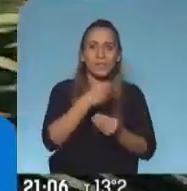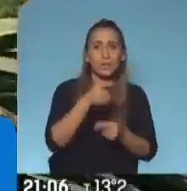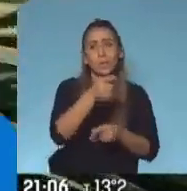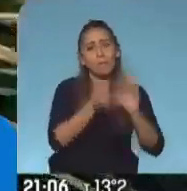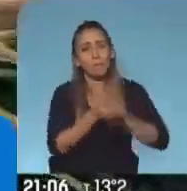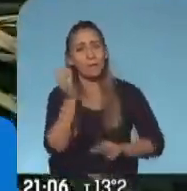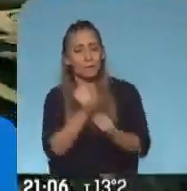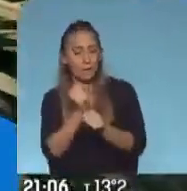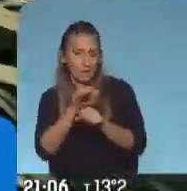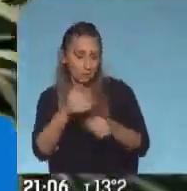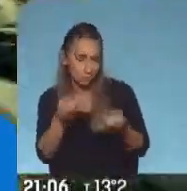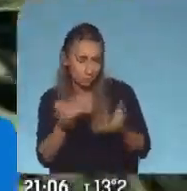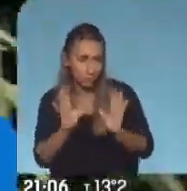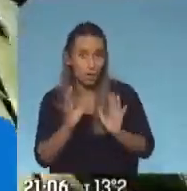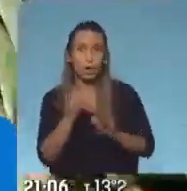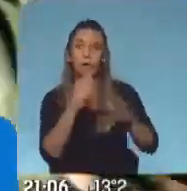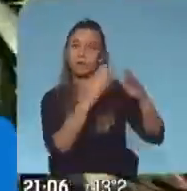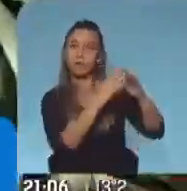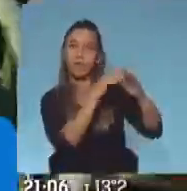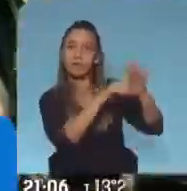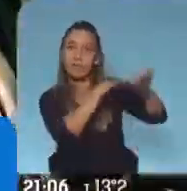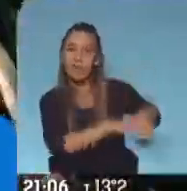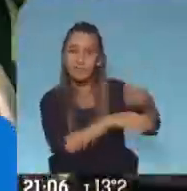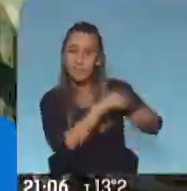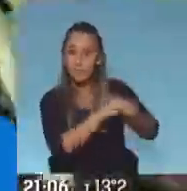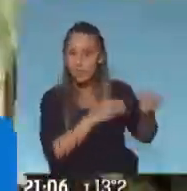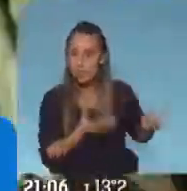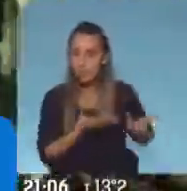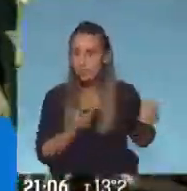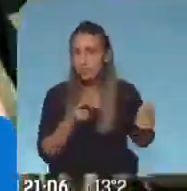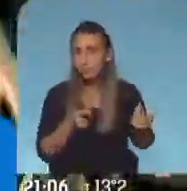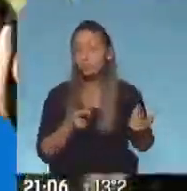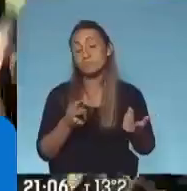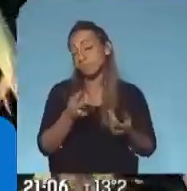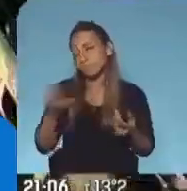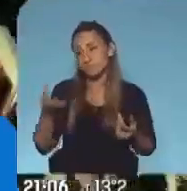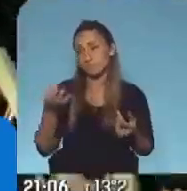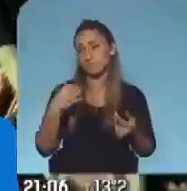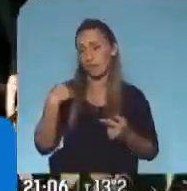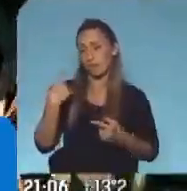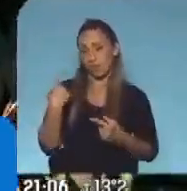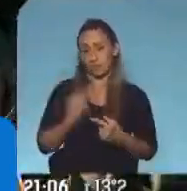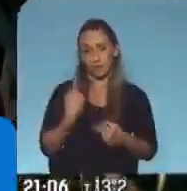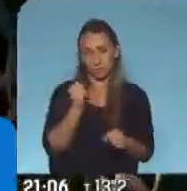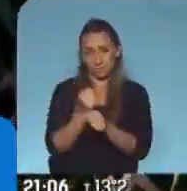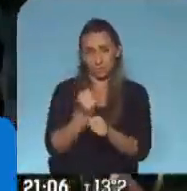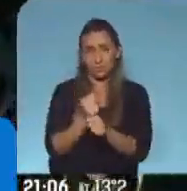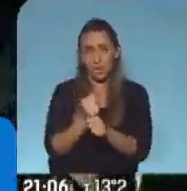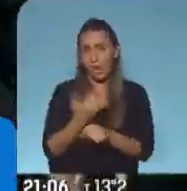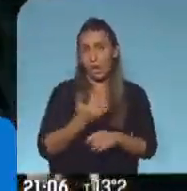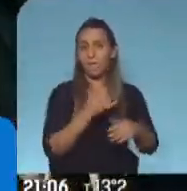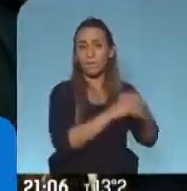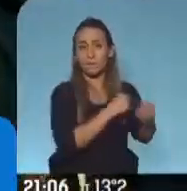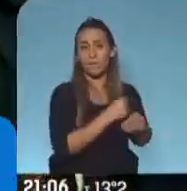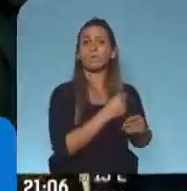en casa quedan los afectos. Y sí, vos dijiste eso. Atrás de nosotros hay una familia. Yo tengo mi